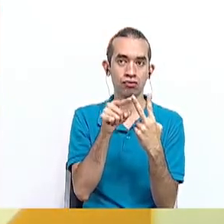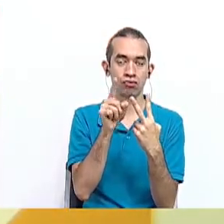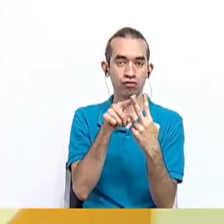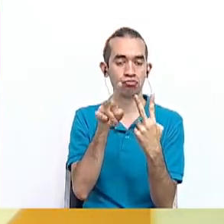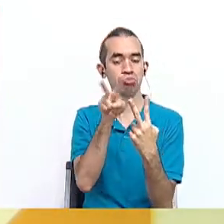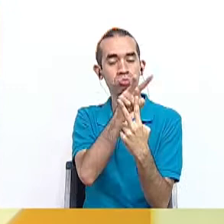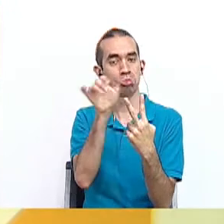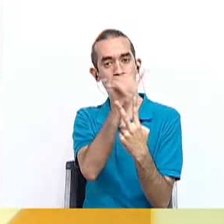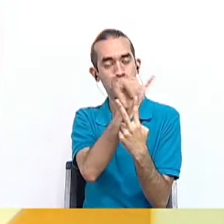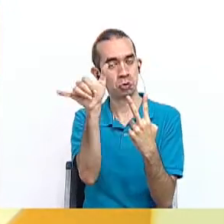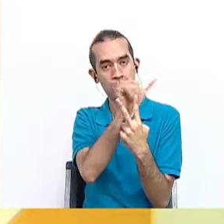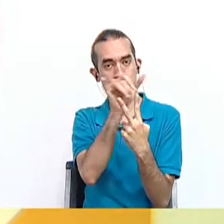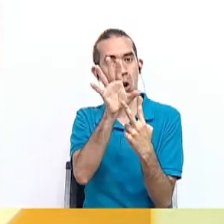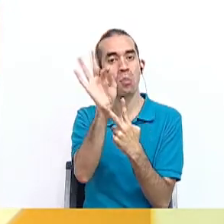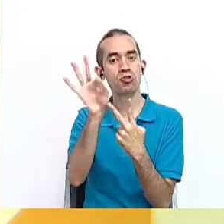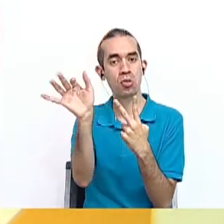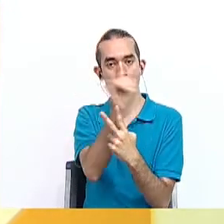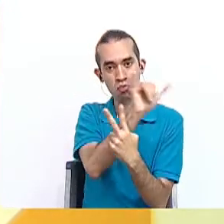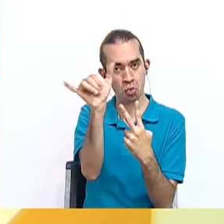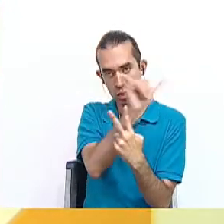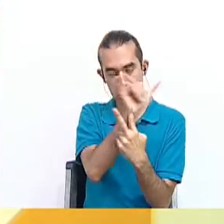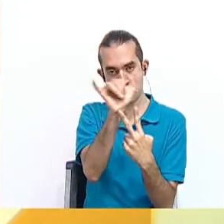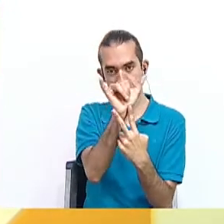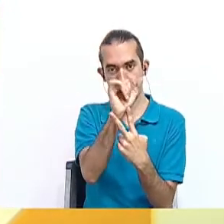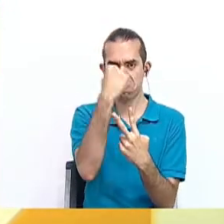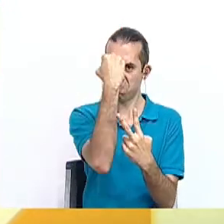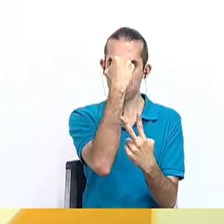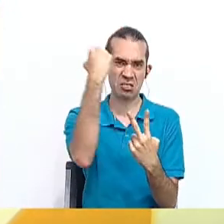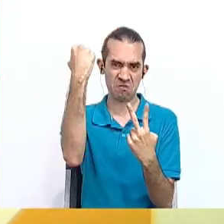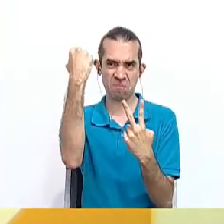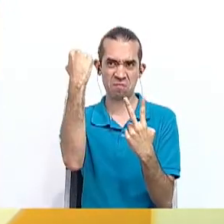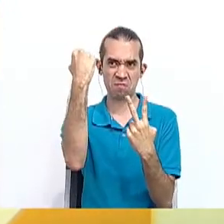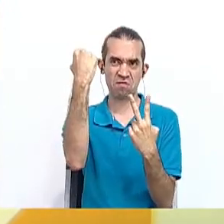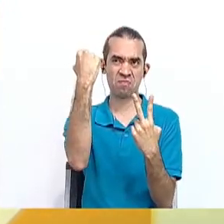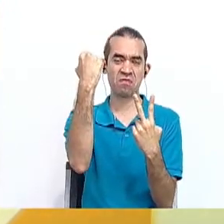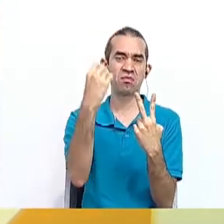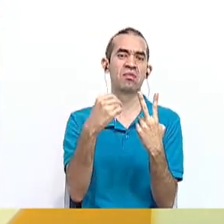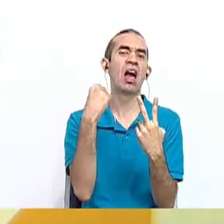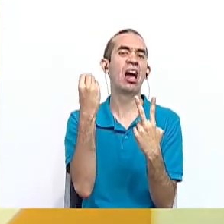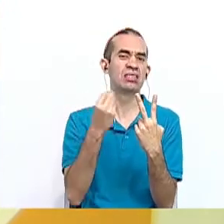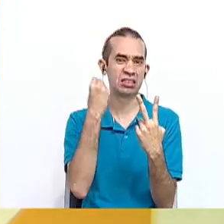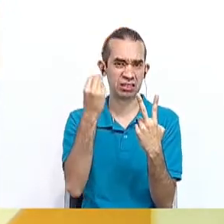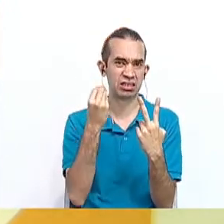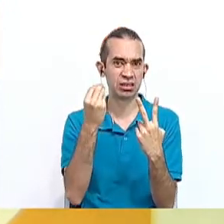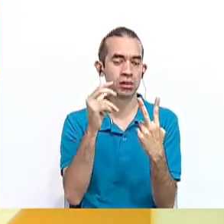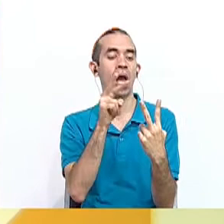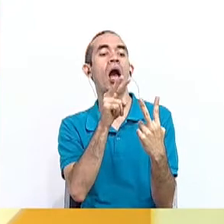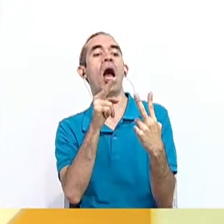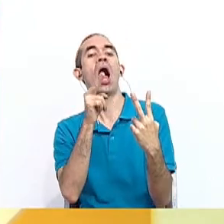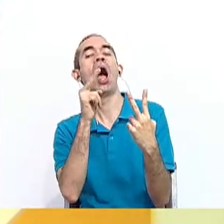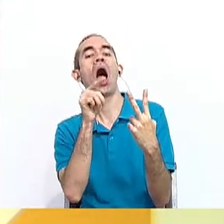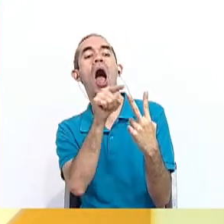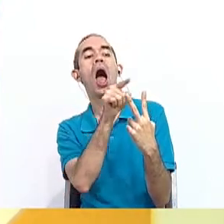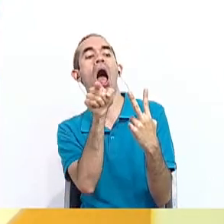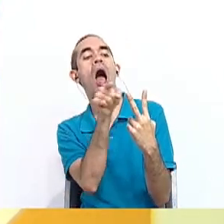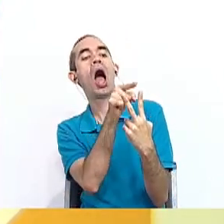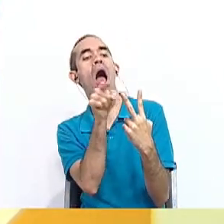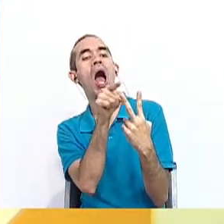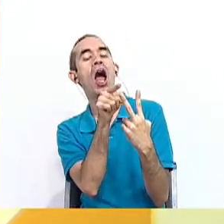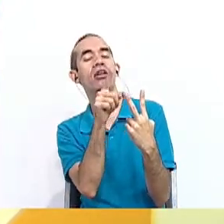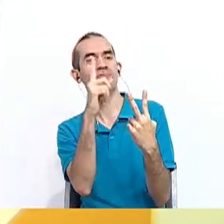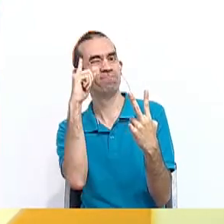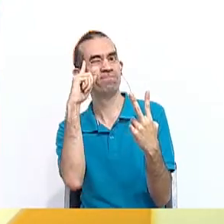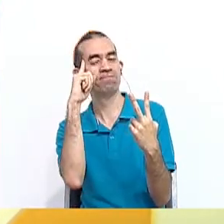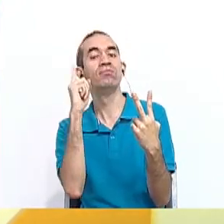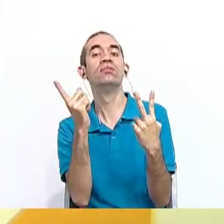presentan juntas, o sea, iguales? Vamos a entrar al siguiente concepto, que es muy importante, y es